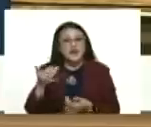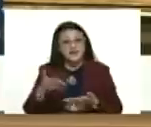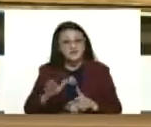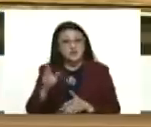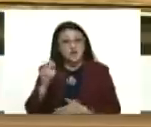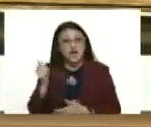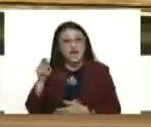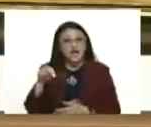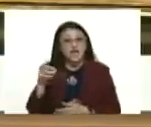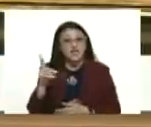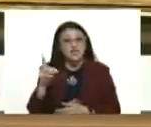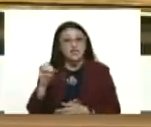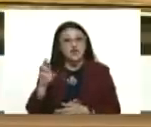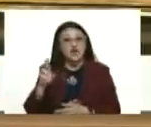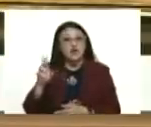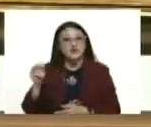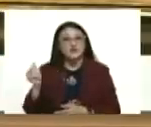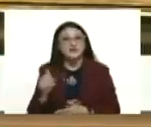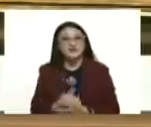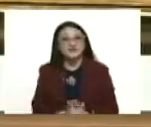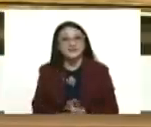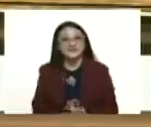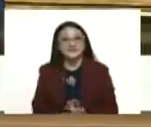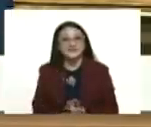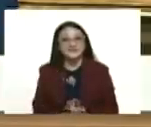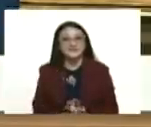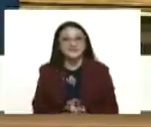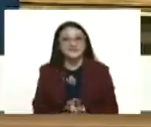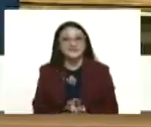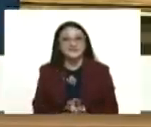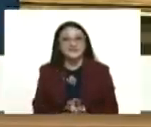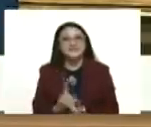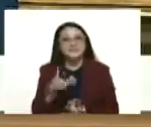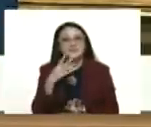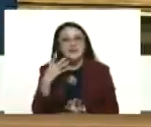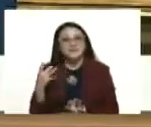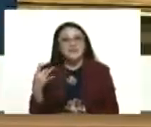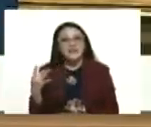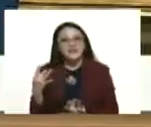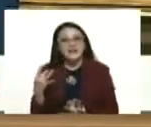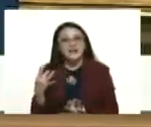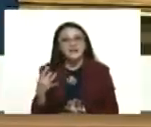Andorra, nacido en Liechtenstein. Y también tiene la nacionalidad italiana.